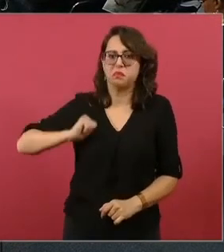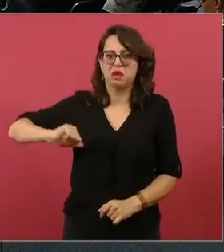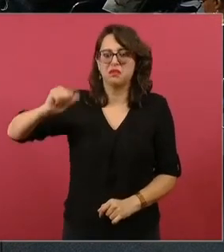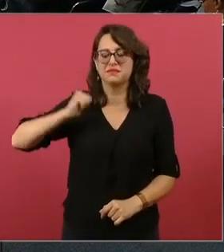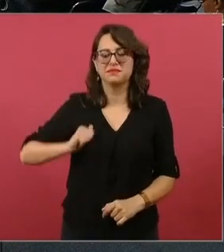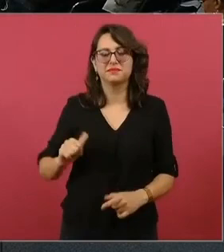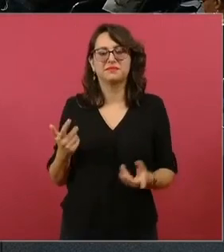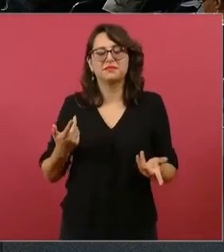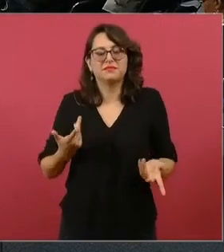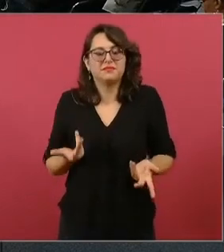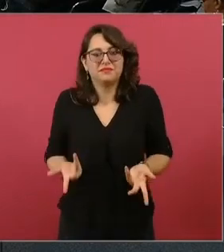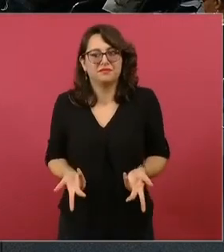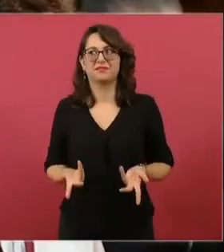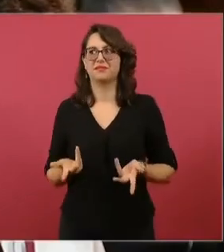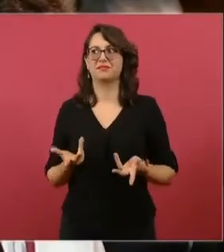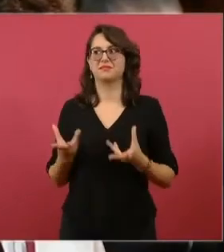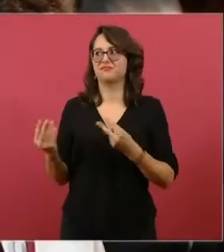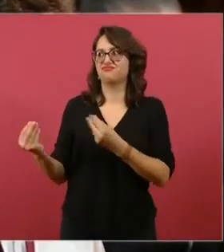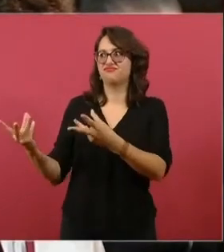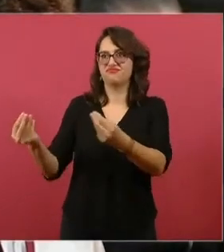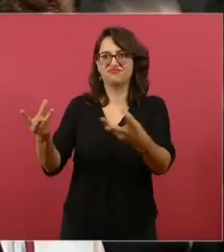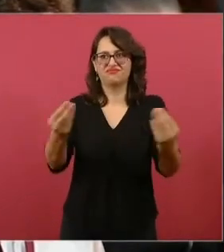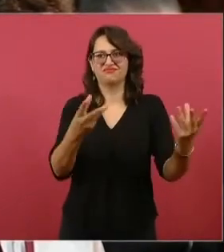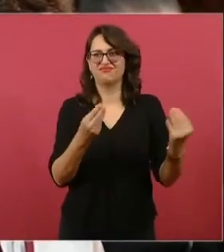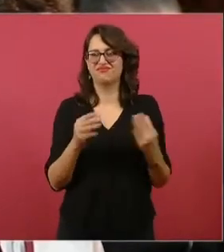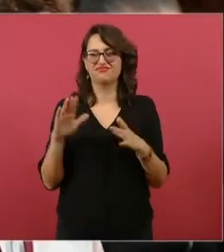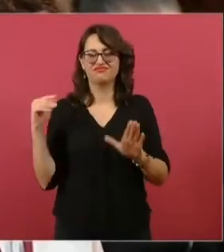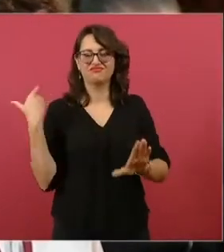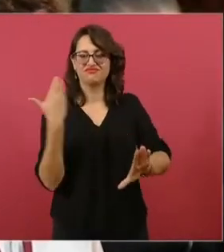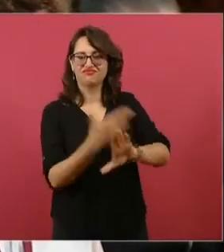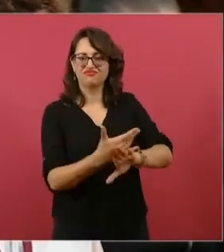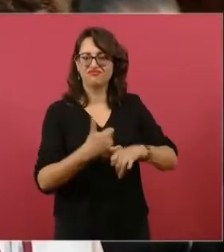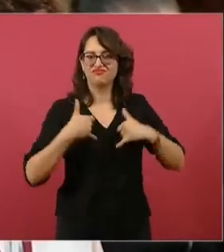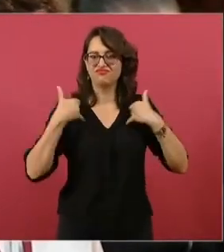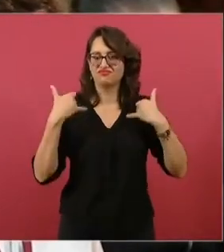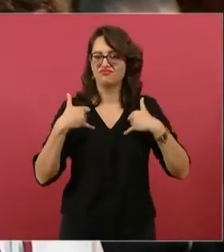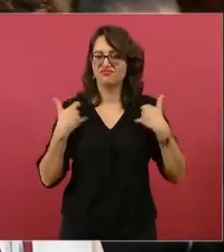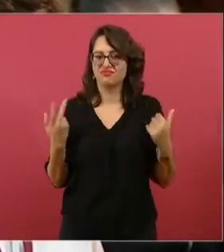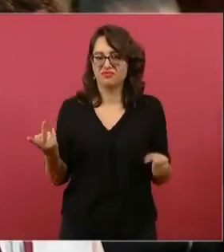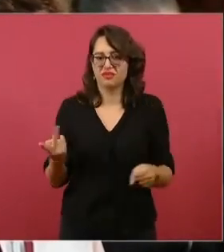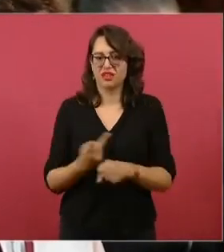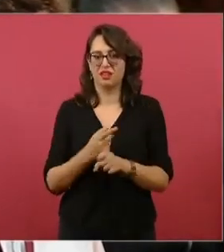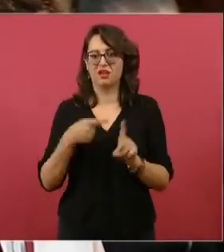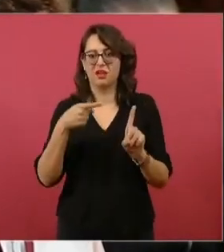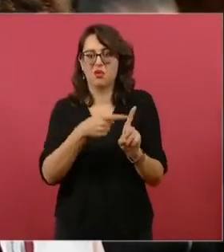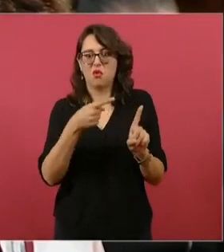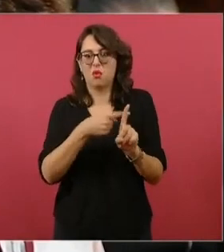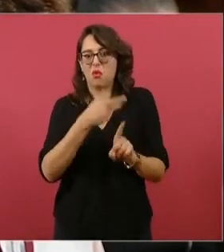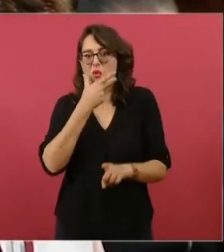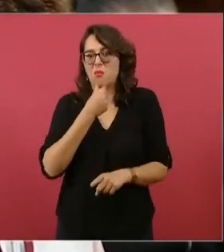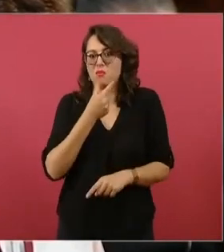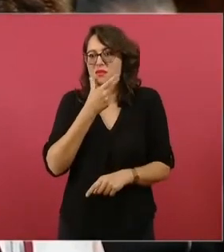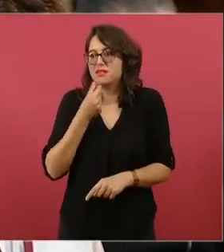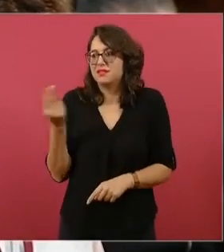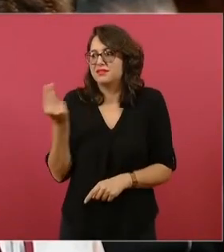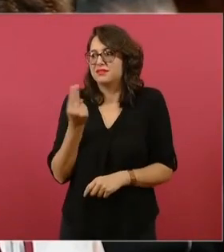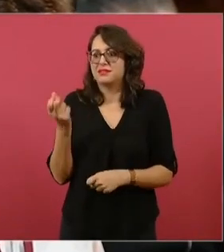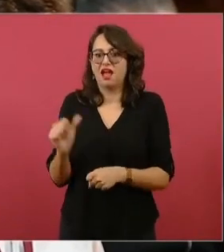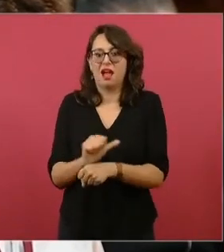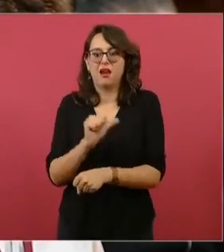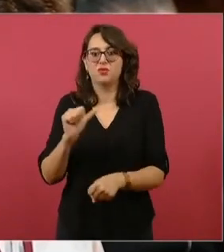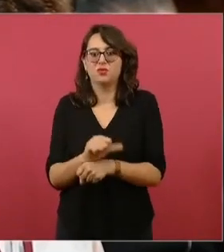año 2023, cabe mencionar que ese vehículo es parte de la herramienta de trabajo del afectado, quien